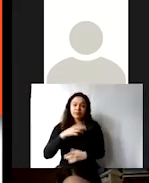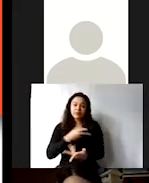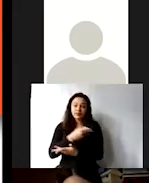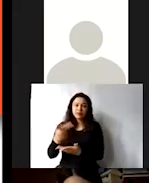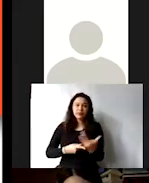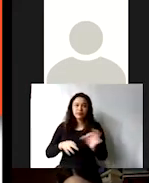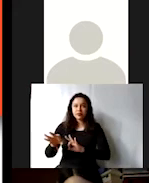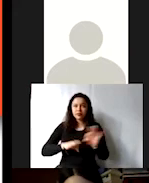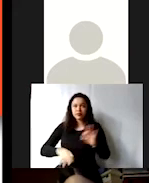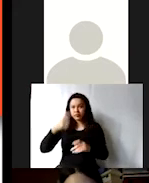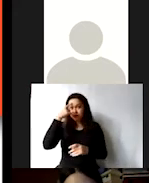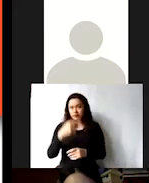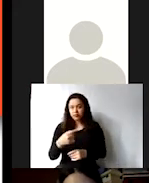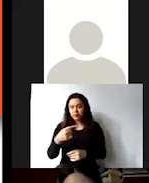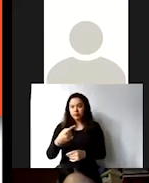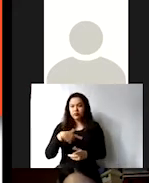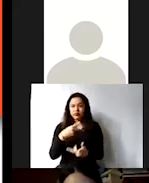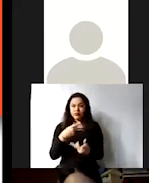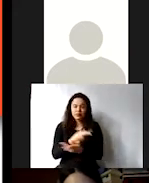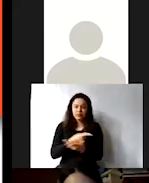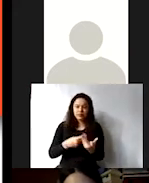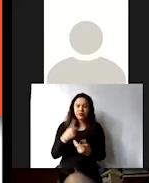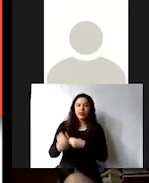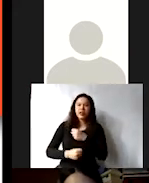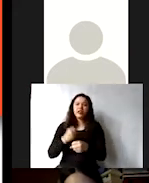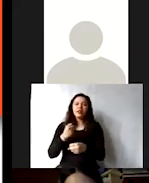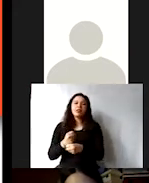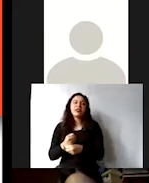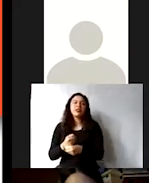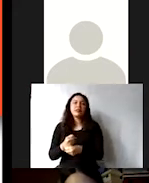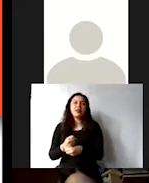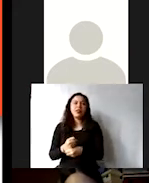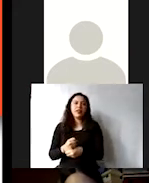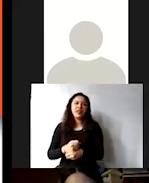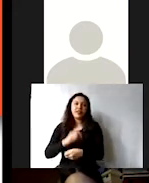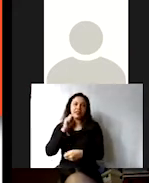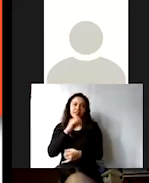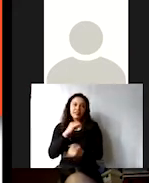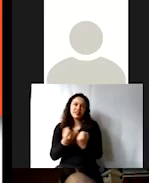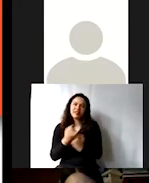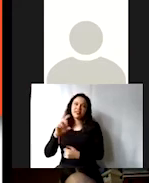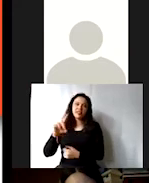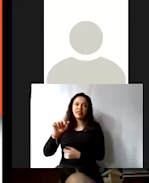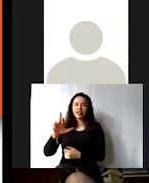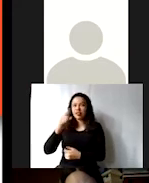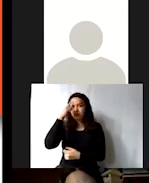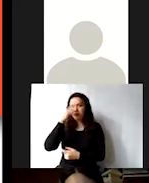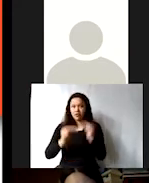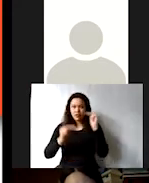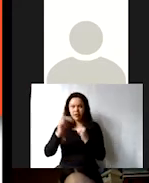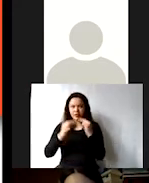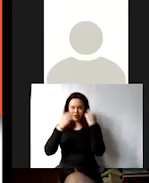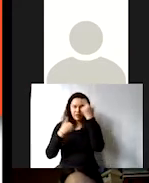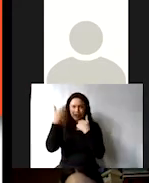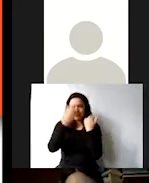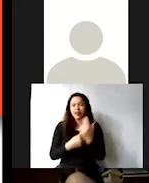desde nuestro plan estratégico, plan anual, y fuimos desarrollando los indicadores para irlos midiendo. Entonces,